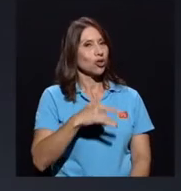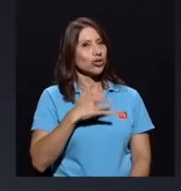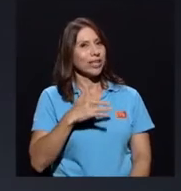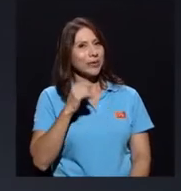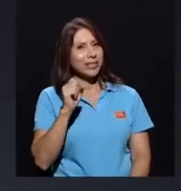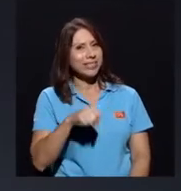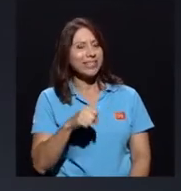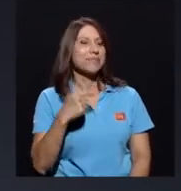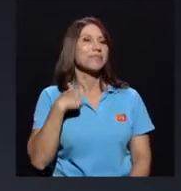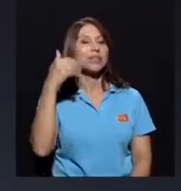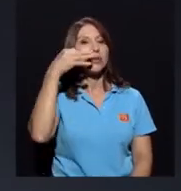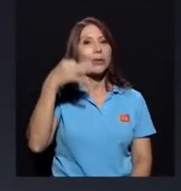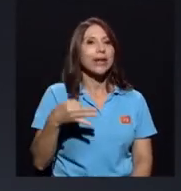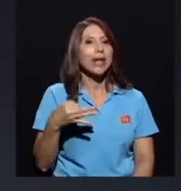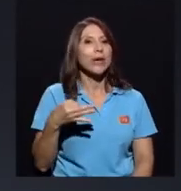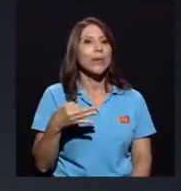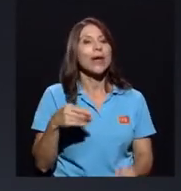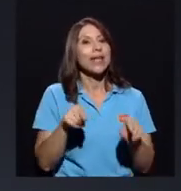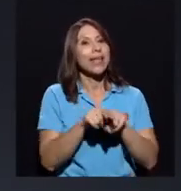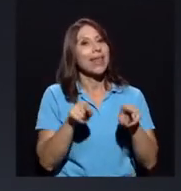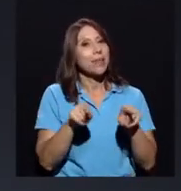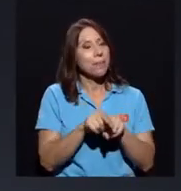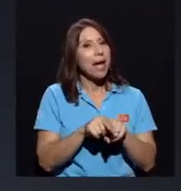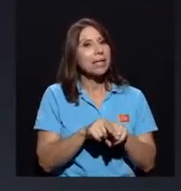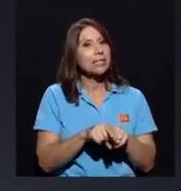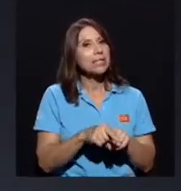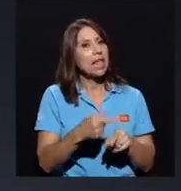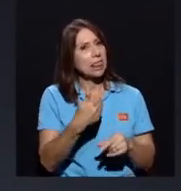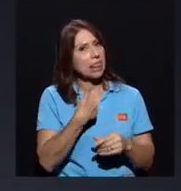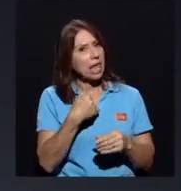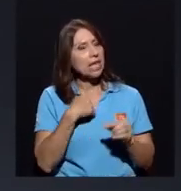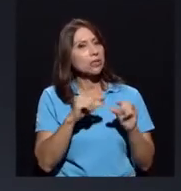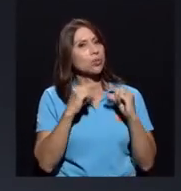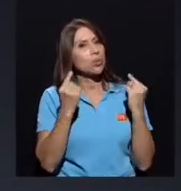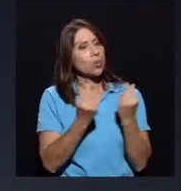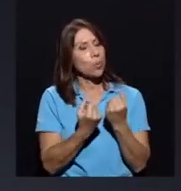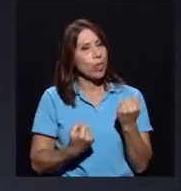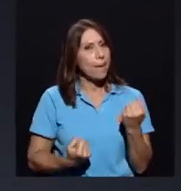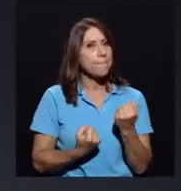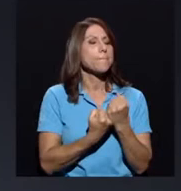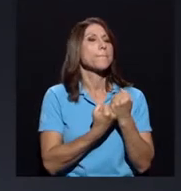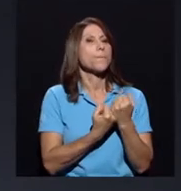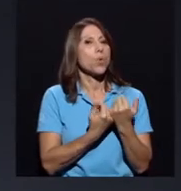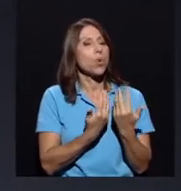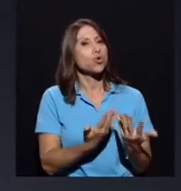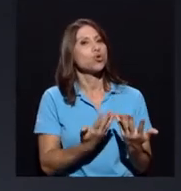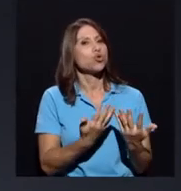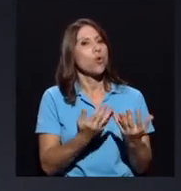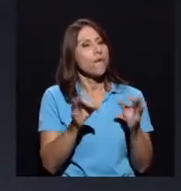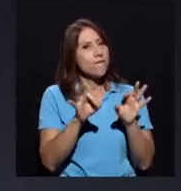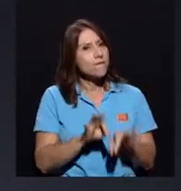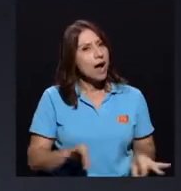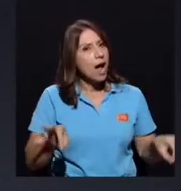creo que que además tienes un grupo de apoyo valioso